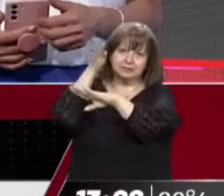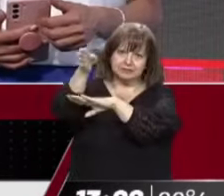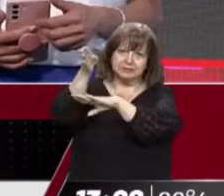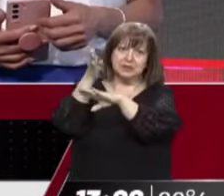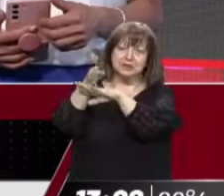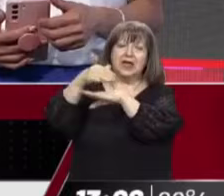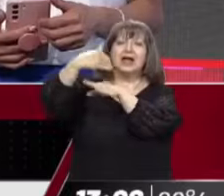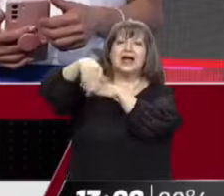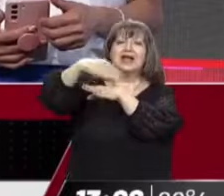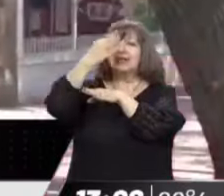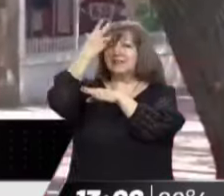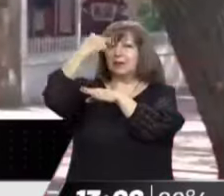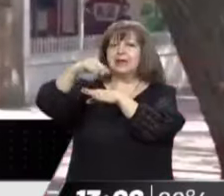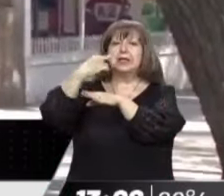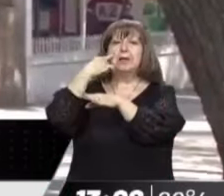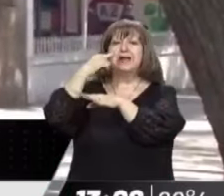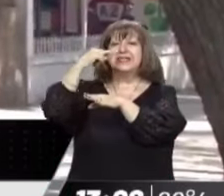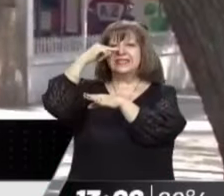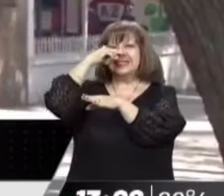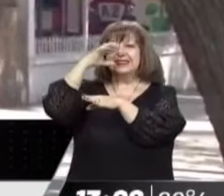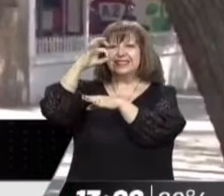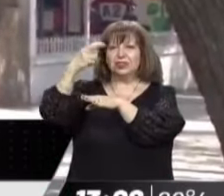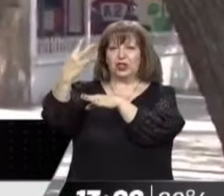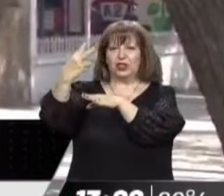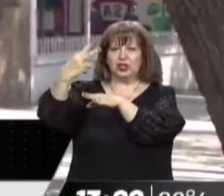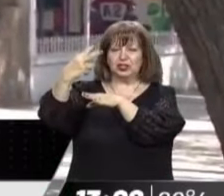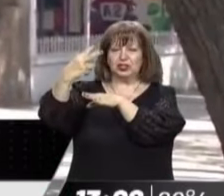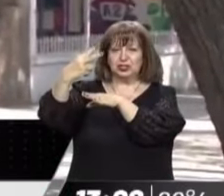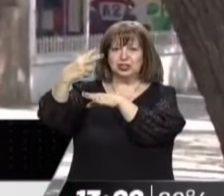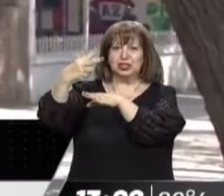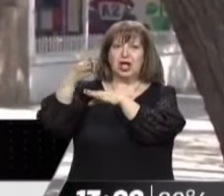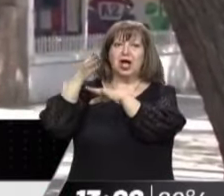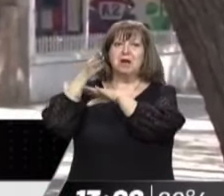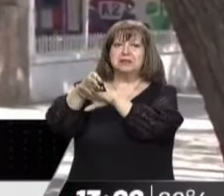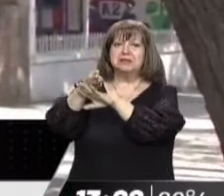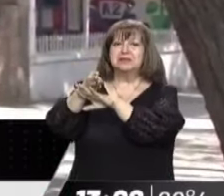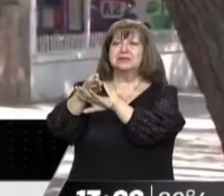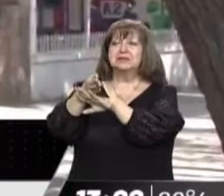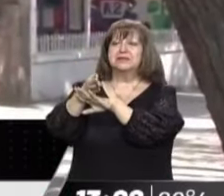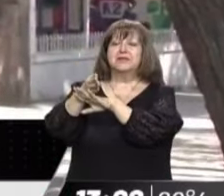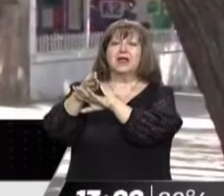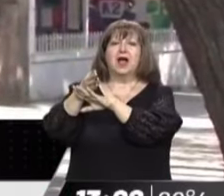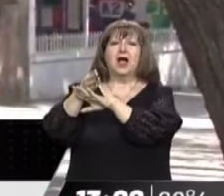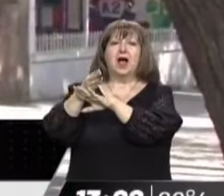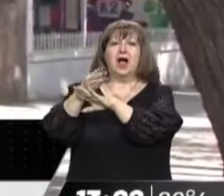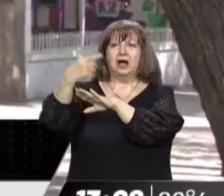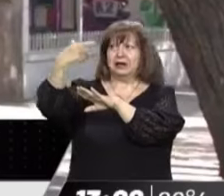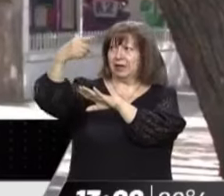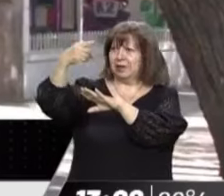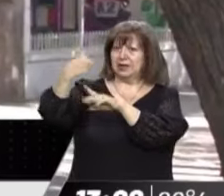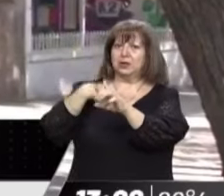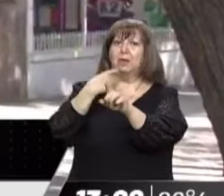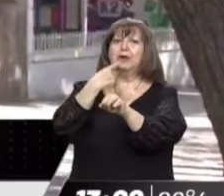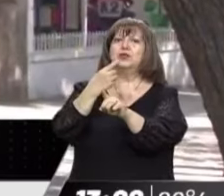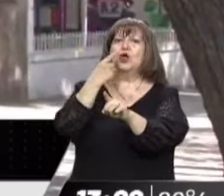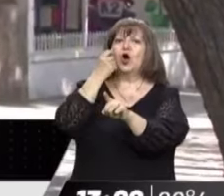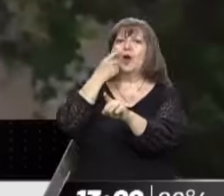es Avenida San Martín, al 1702. Ustedes pueden observar, hola, ¿qué tal? Que hay una cámara. ¿Vos sos acá del